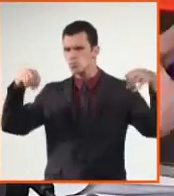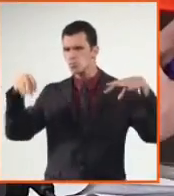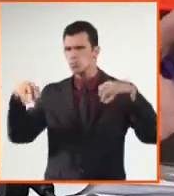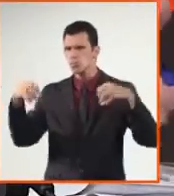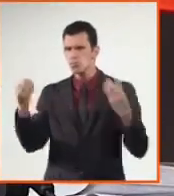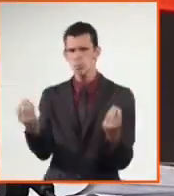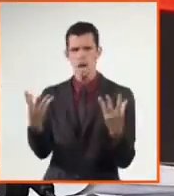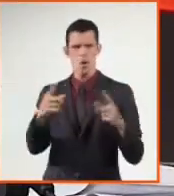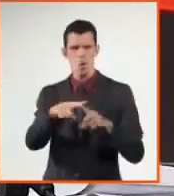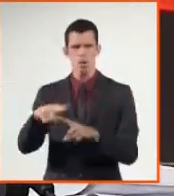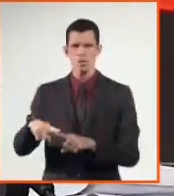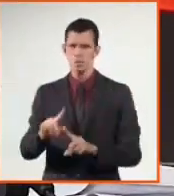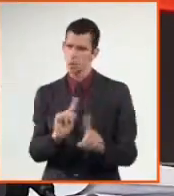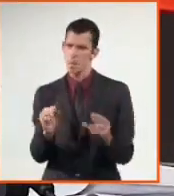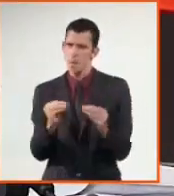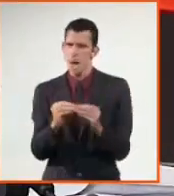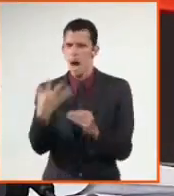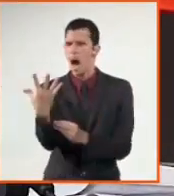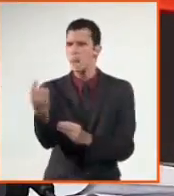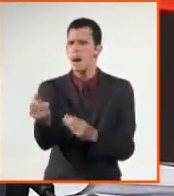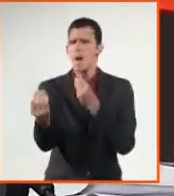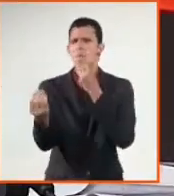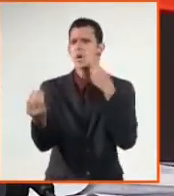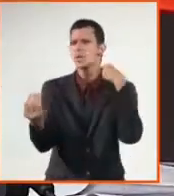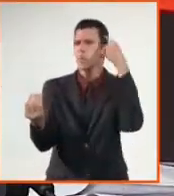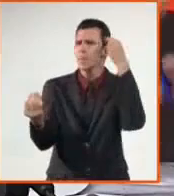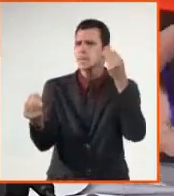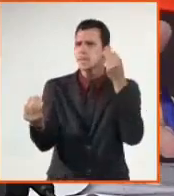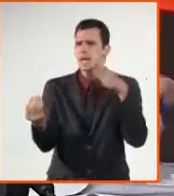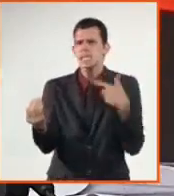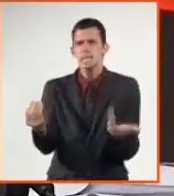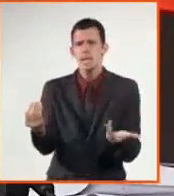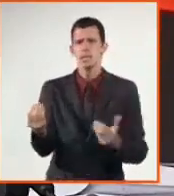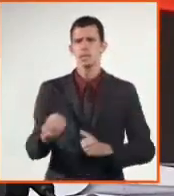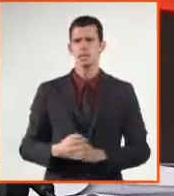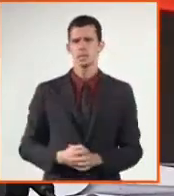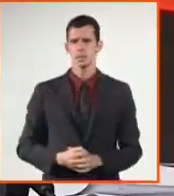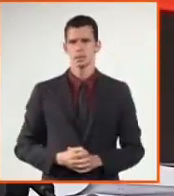estrategia que se ha trazado el ministerio de energía y minas para enfrentar esta situación